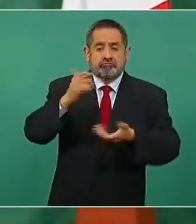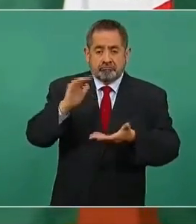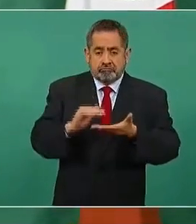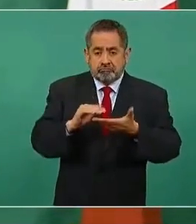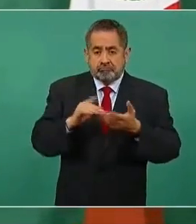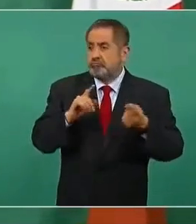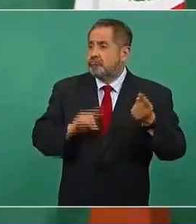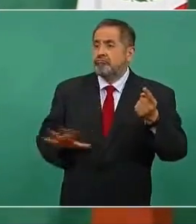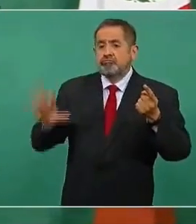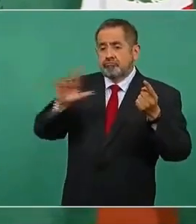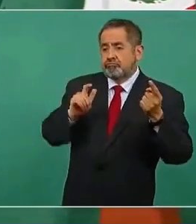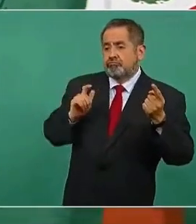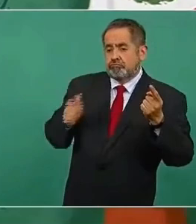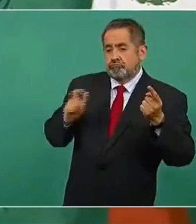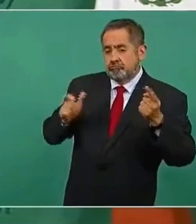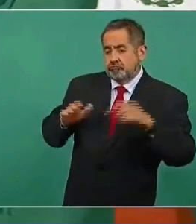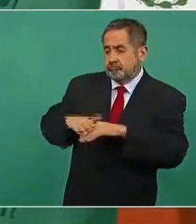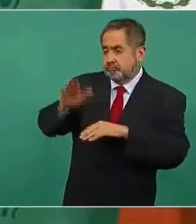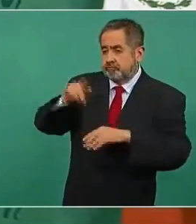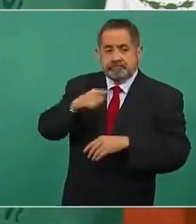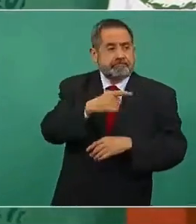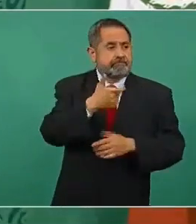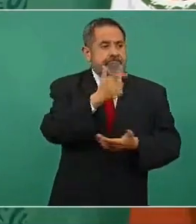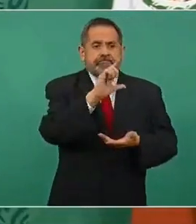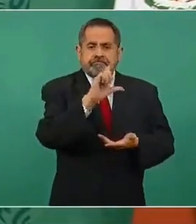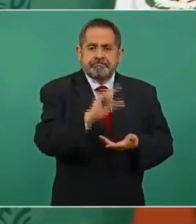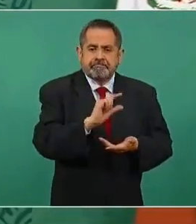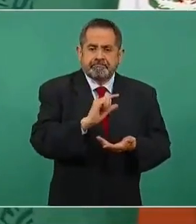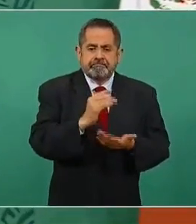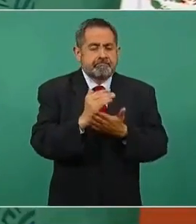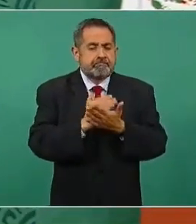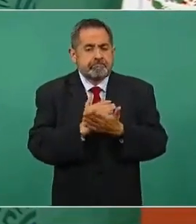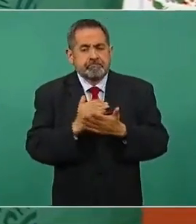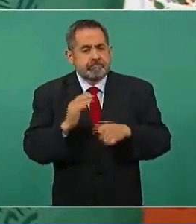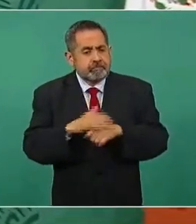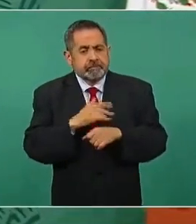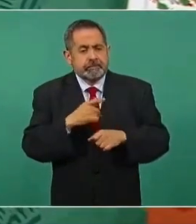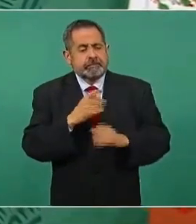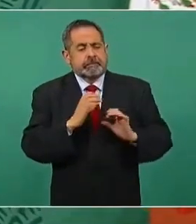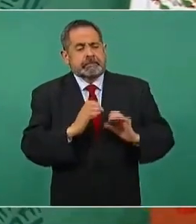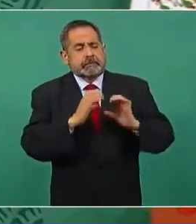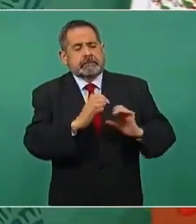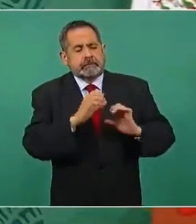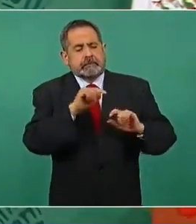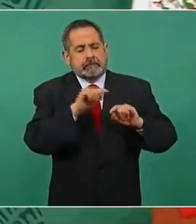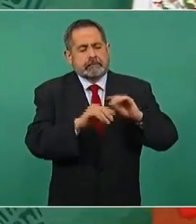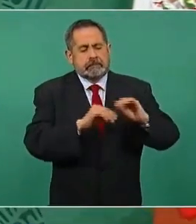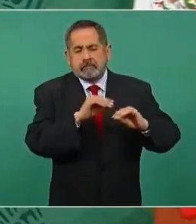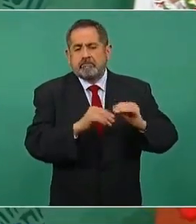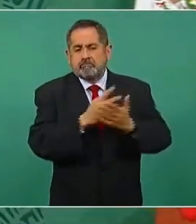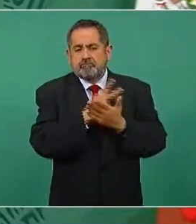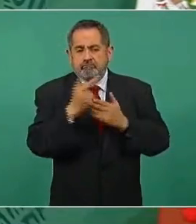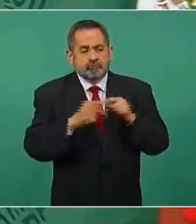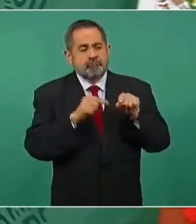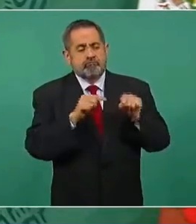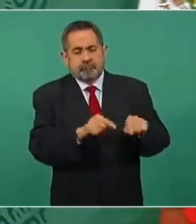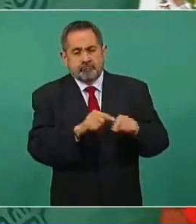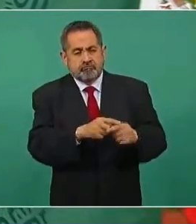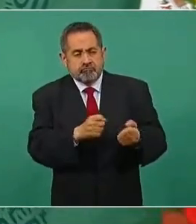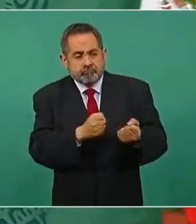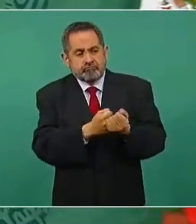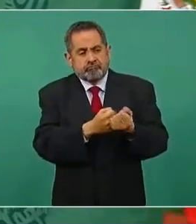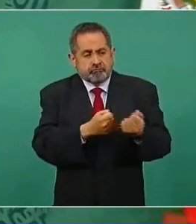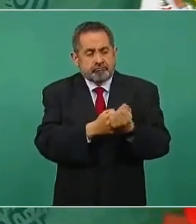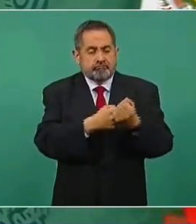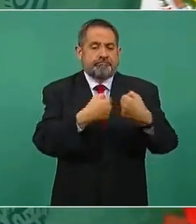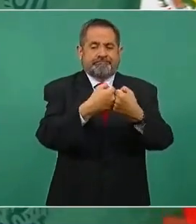que pagamos en el resto del país, porque hemos mantenido un programa de apoyo